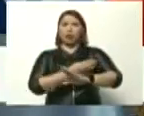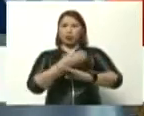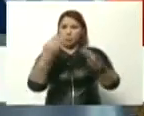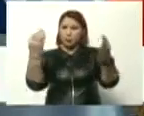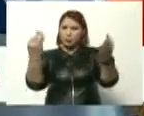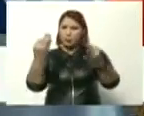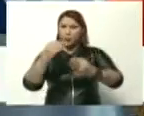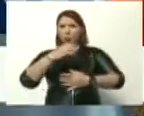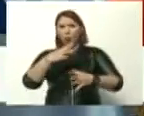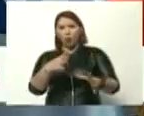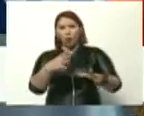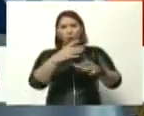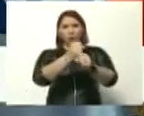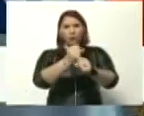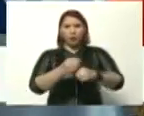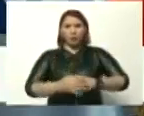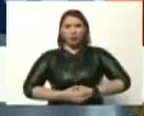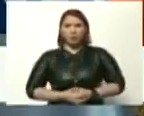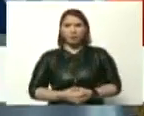la confianza